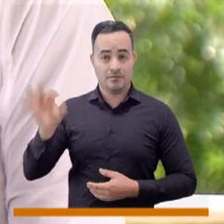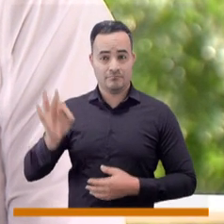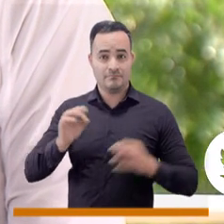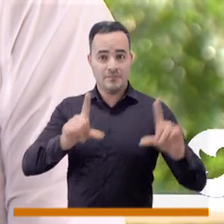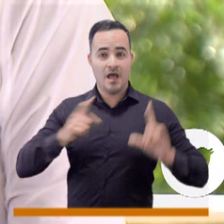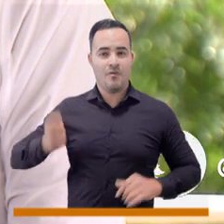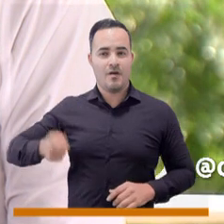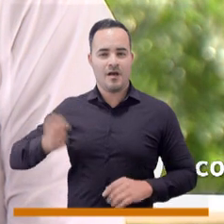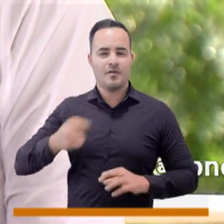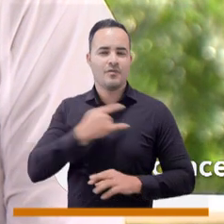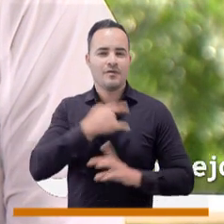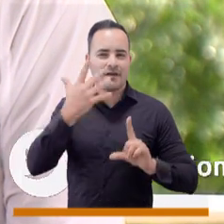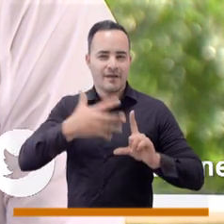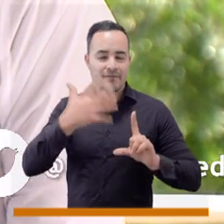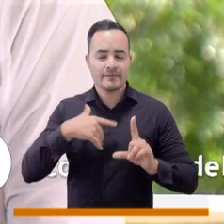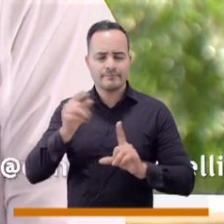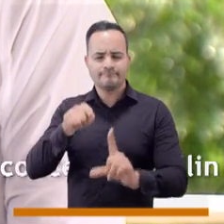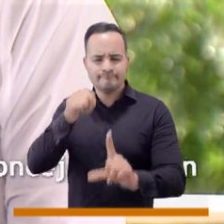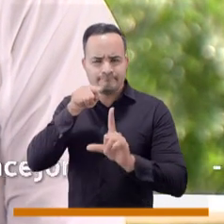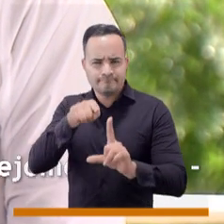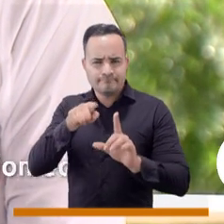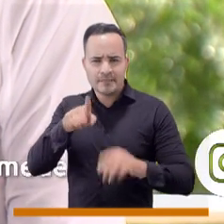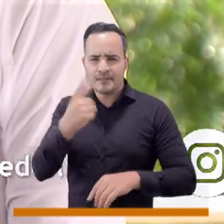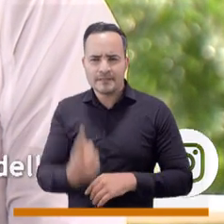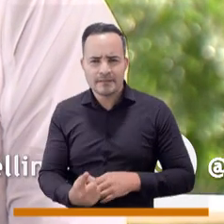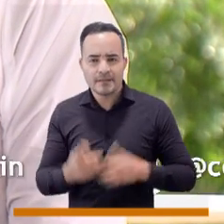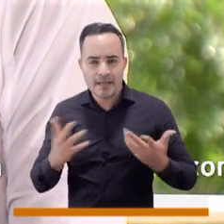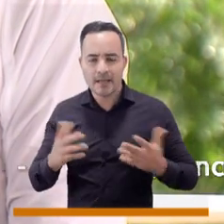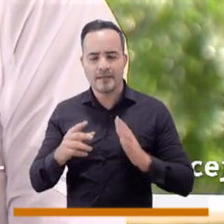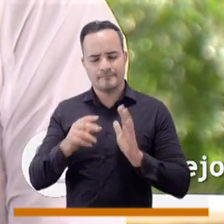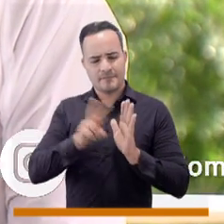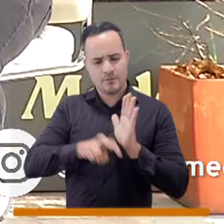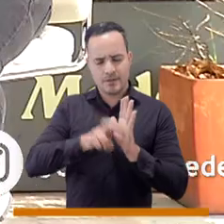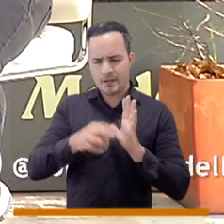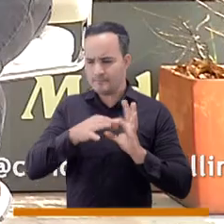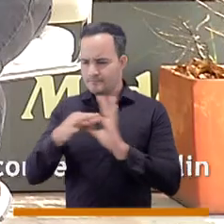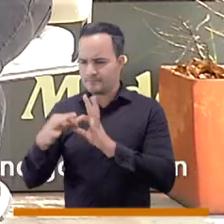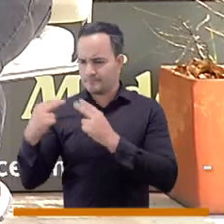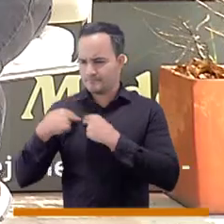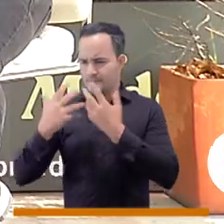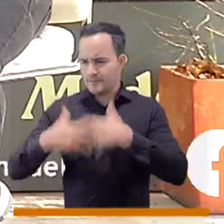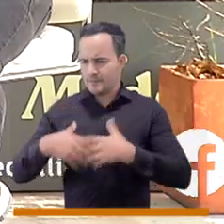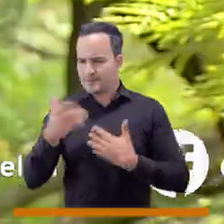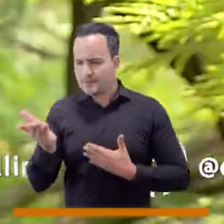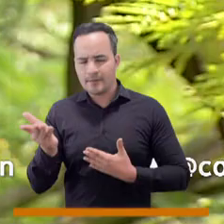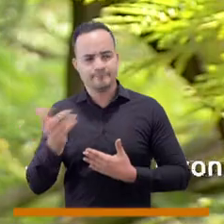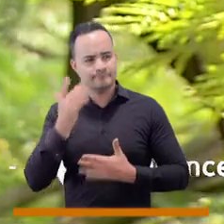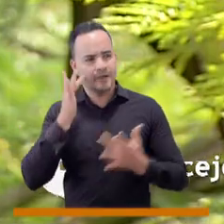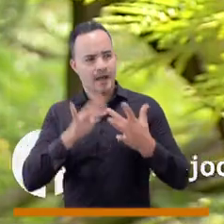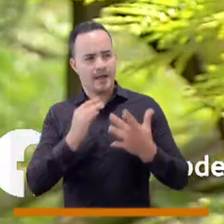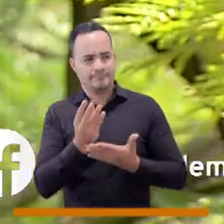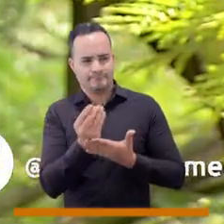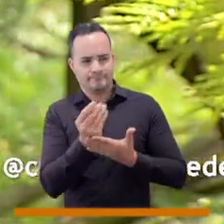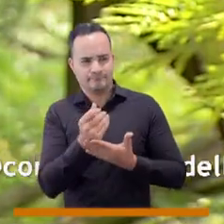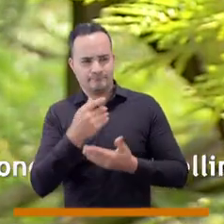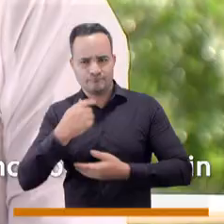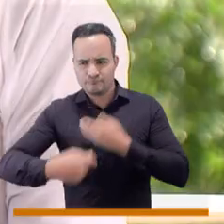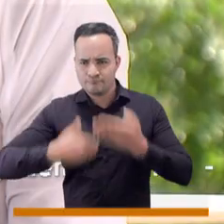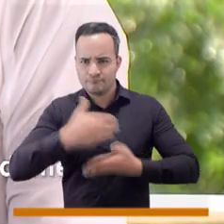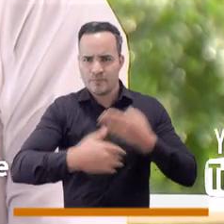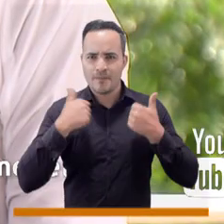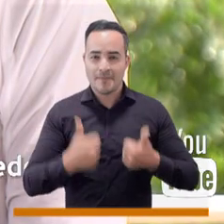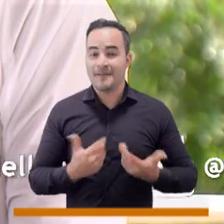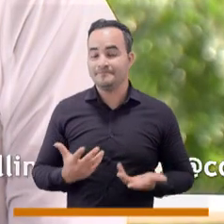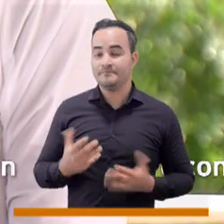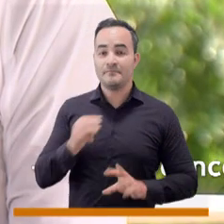Universidad EAFIT, con énfasis en teoría de la responsabilidad y la empresa como comunidad económica organizacional, magíster